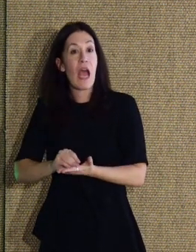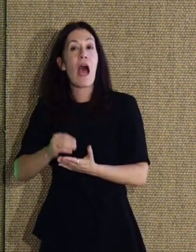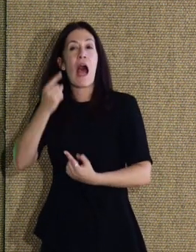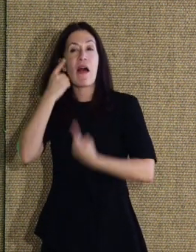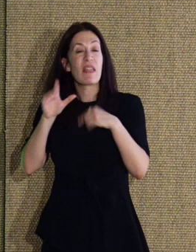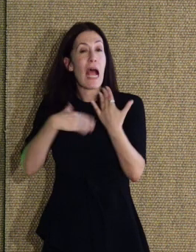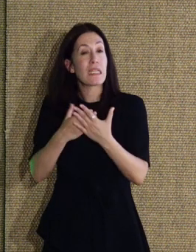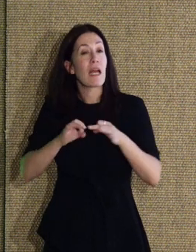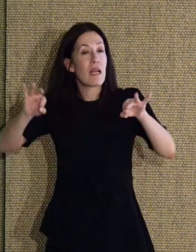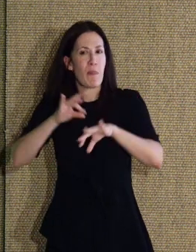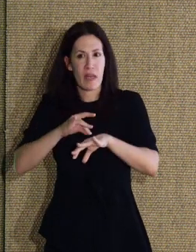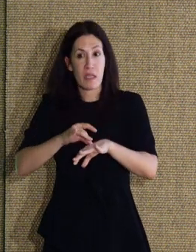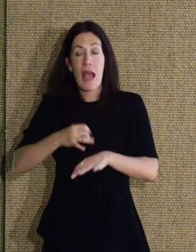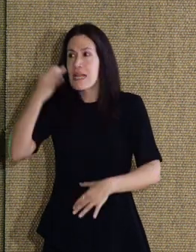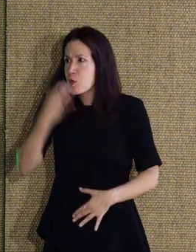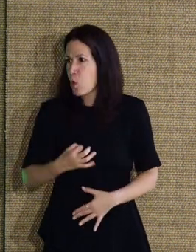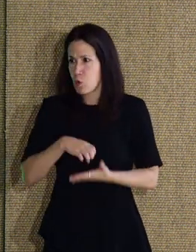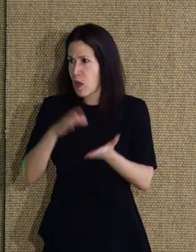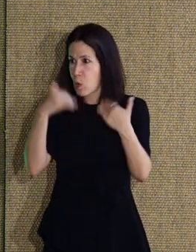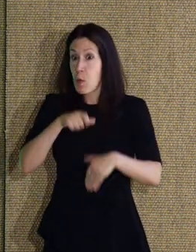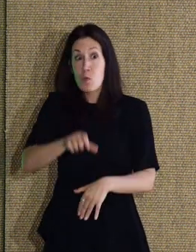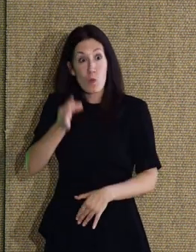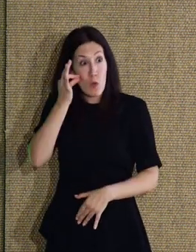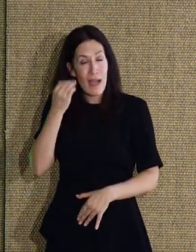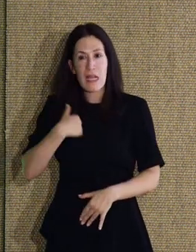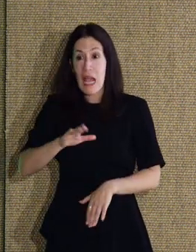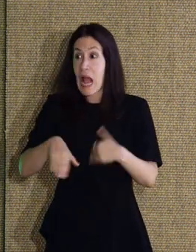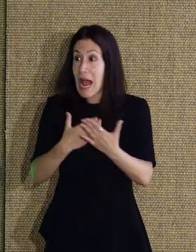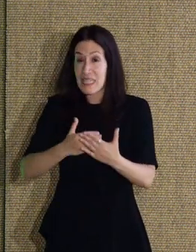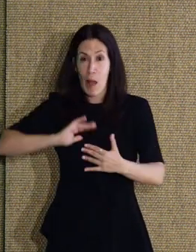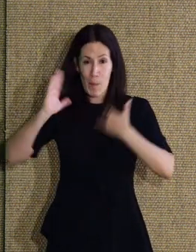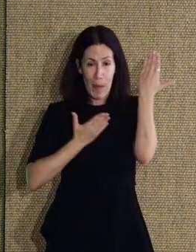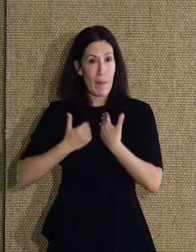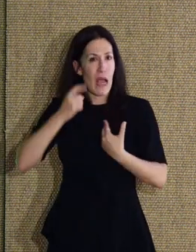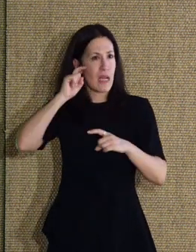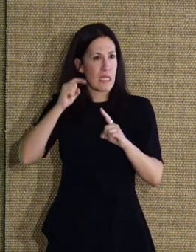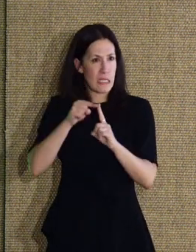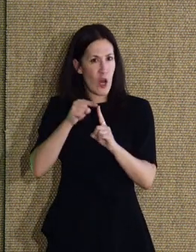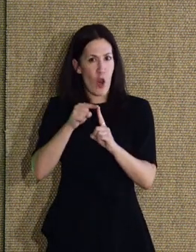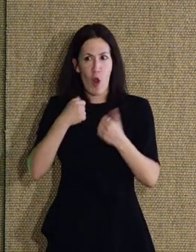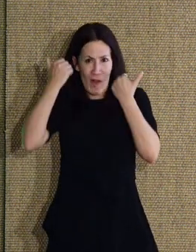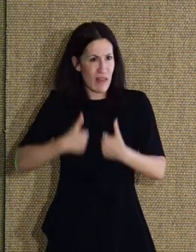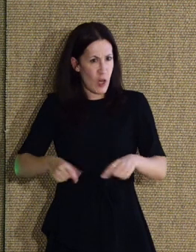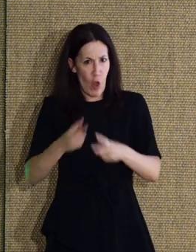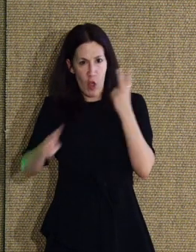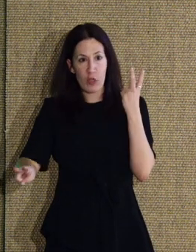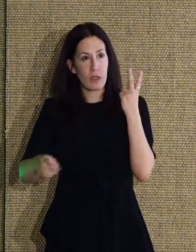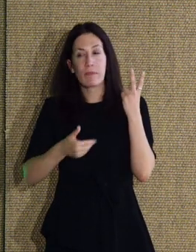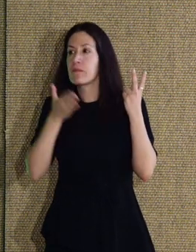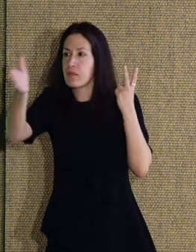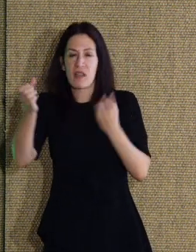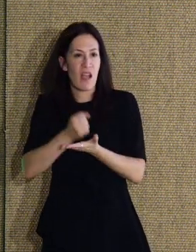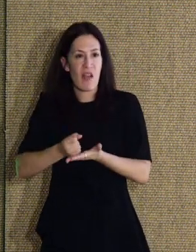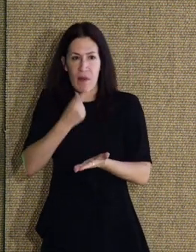especialista Lo que sí es seguro es que esa mujer después de un ataque ya sea psicológico o físico va visitar una